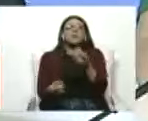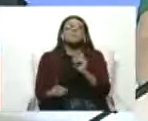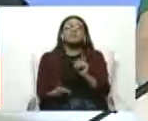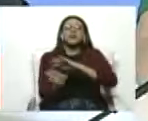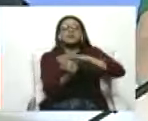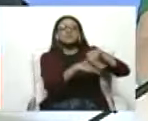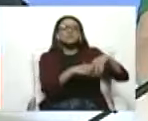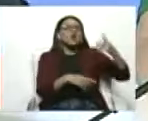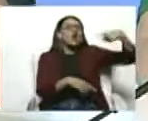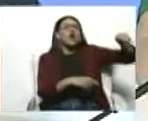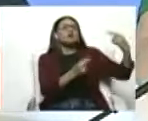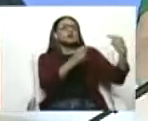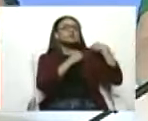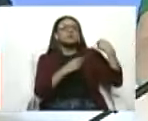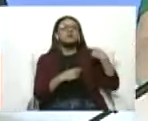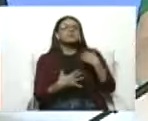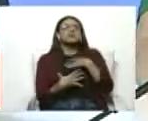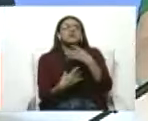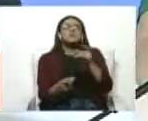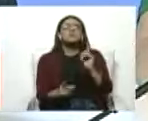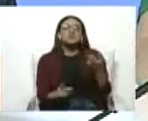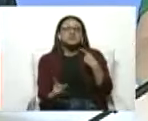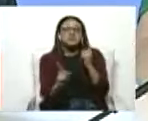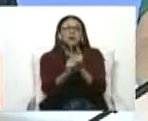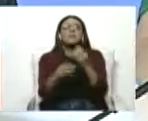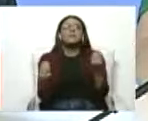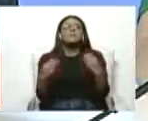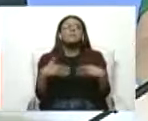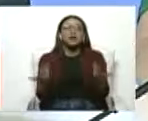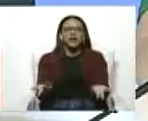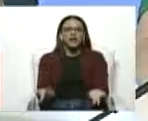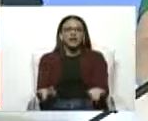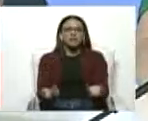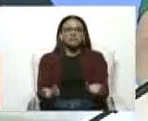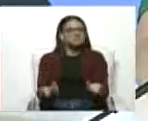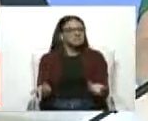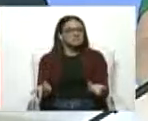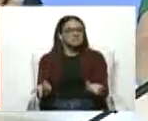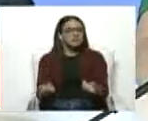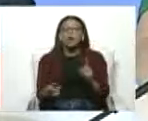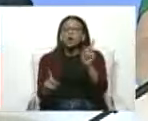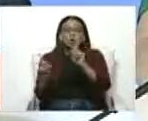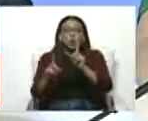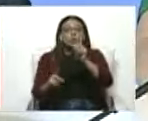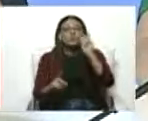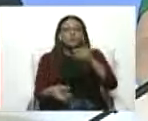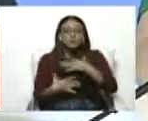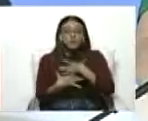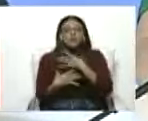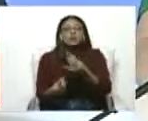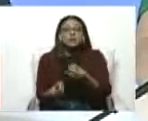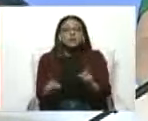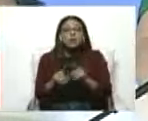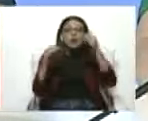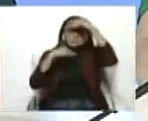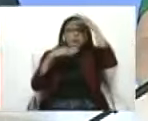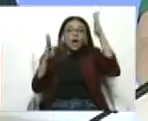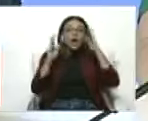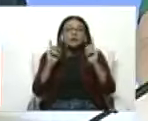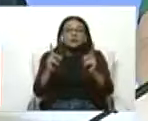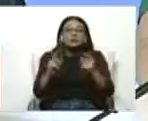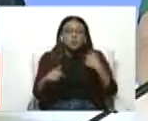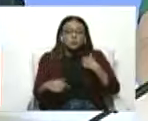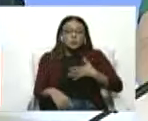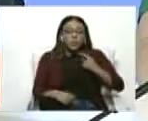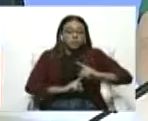haga otro. Vale, tenemos que hacer nosotros, porque si no, otro lo va a hacer a su manera. Por eso los invitamos, los sumamos.